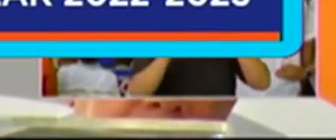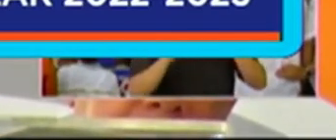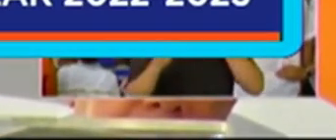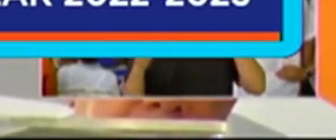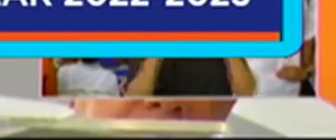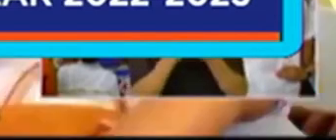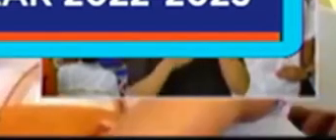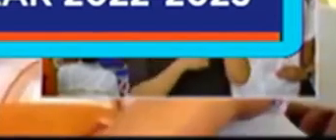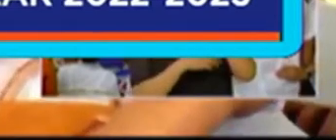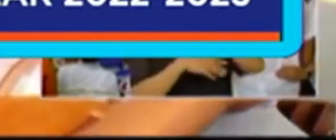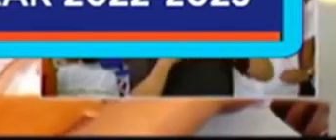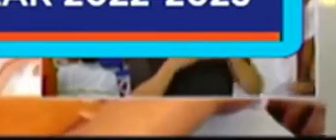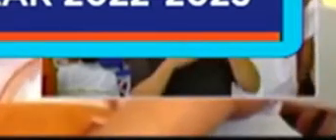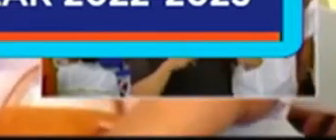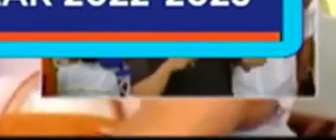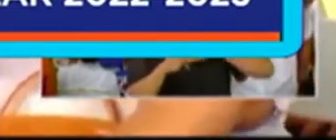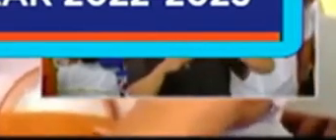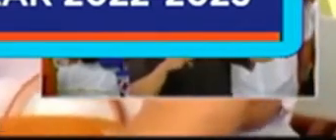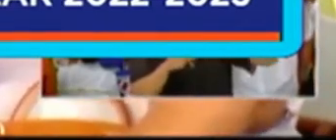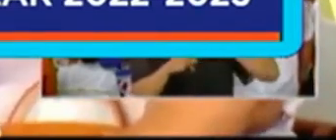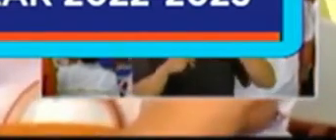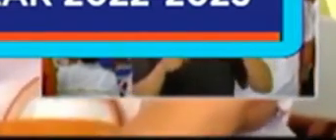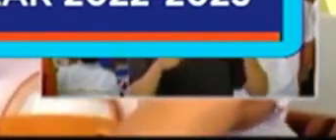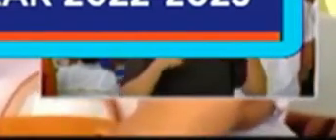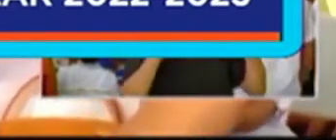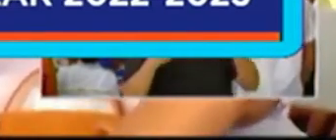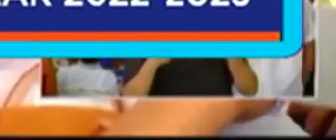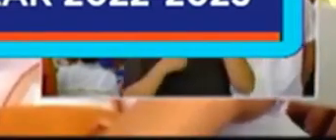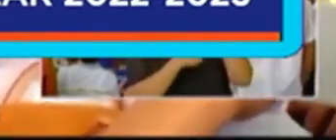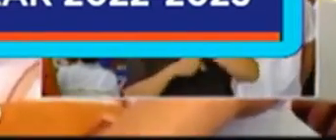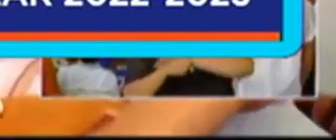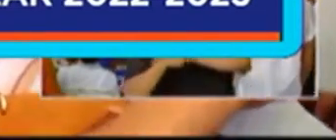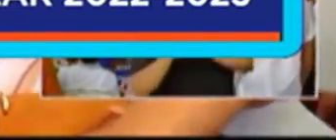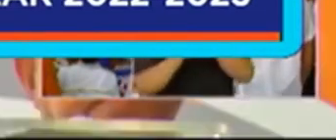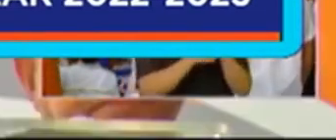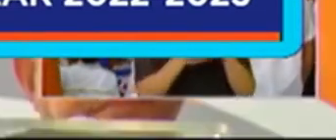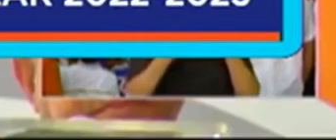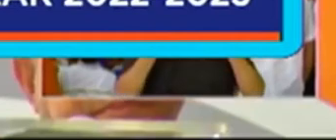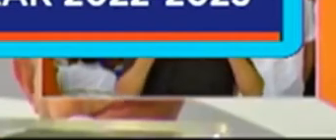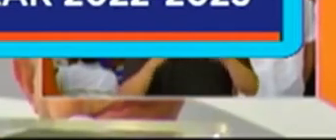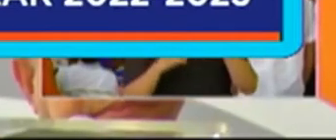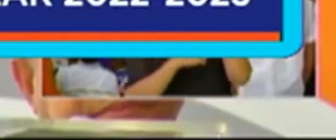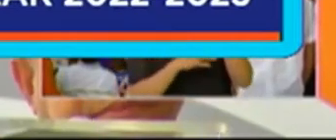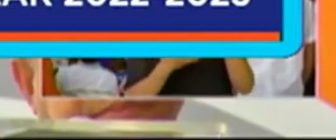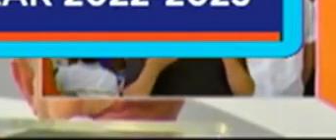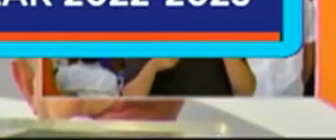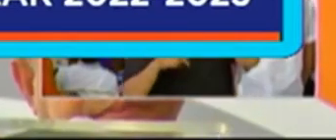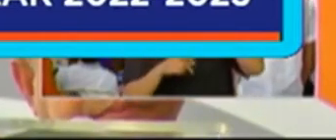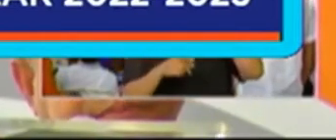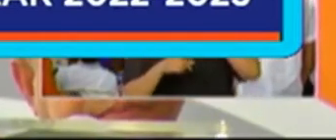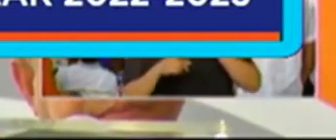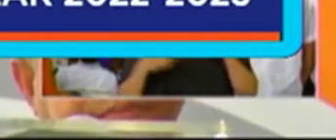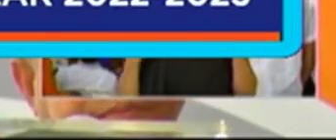calidad para todos y todas. Durante la pandemia se hizo un notable esfuerzo para garantizar que los niños y niñas